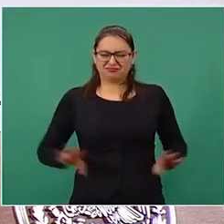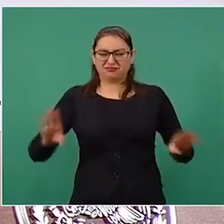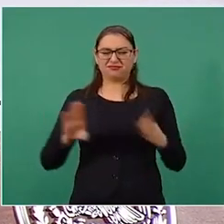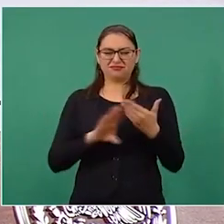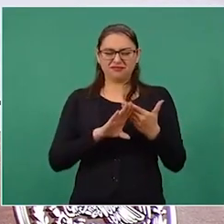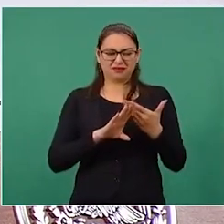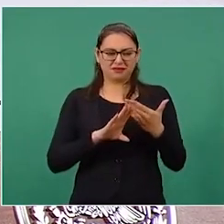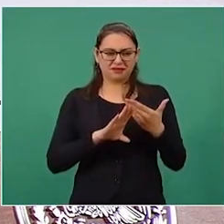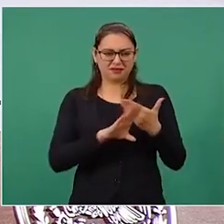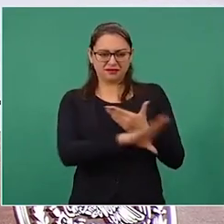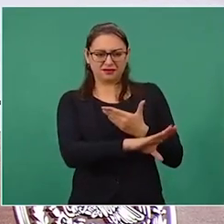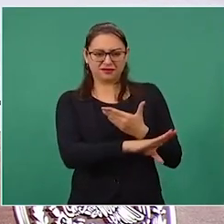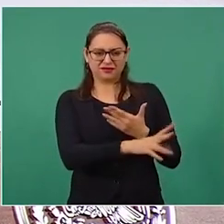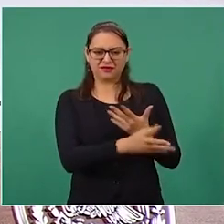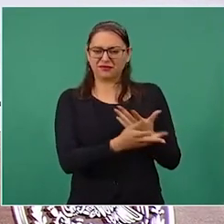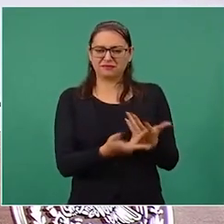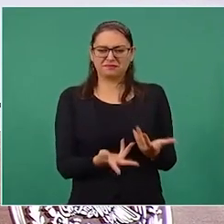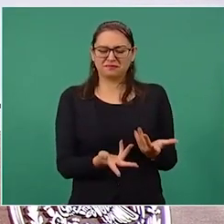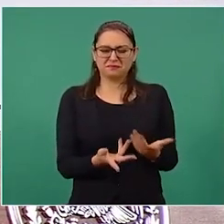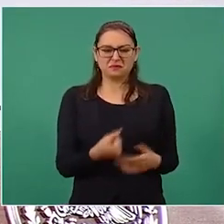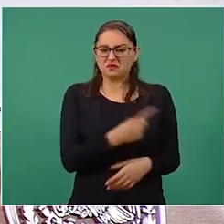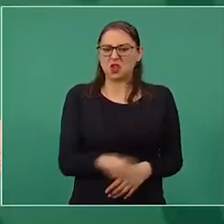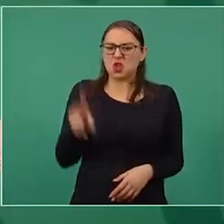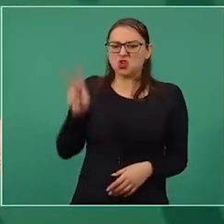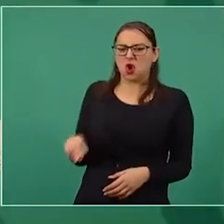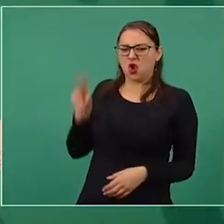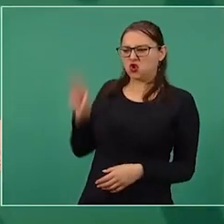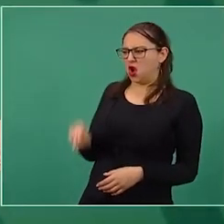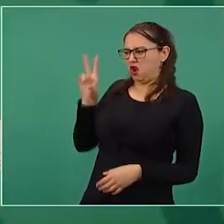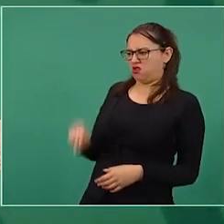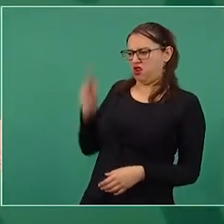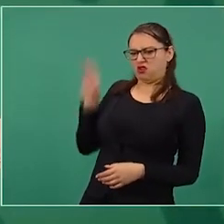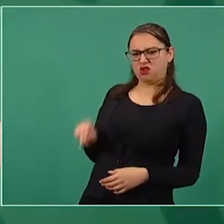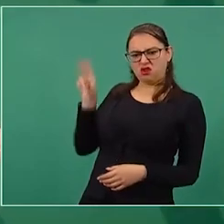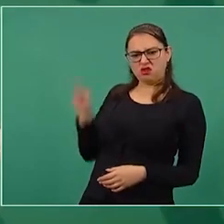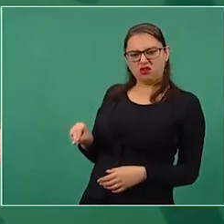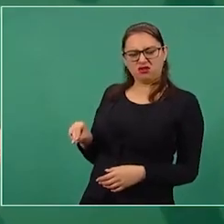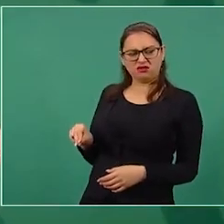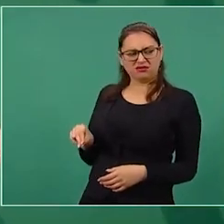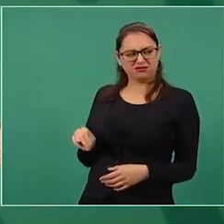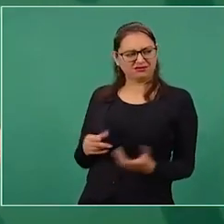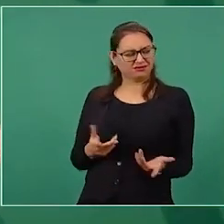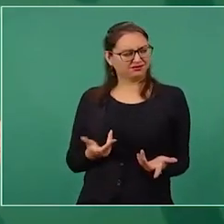rechazar todo, llegaron